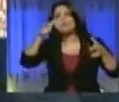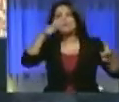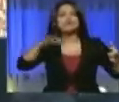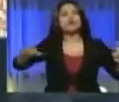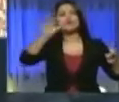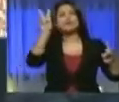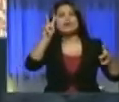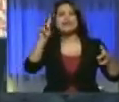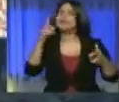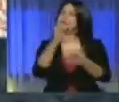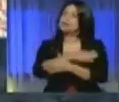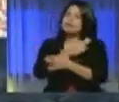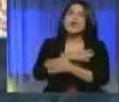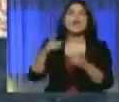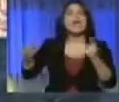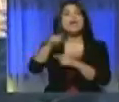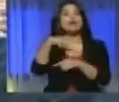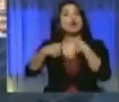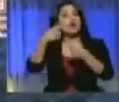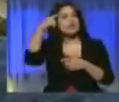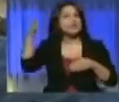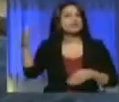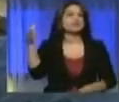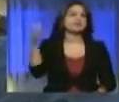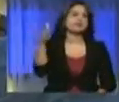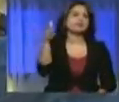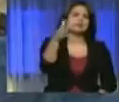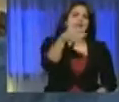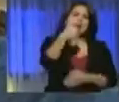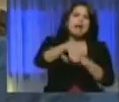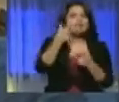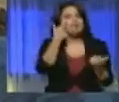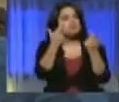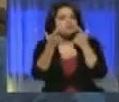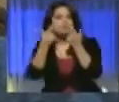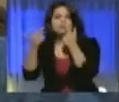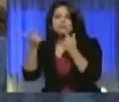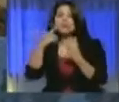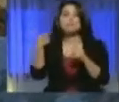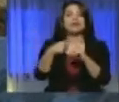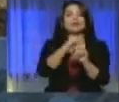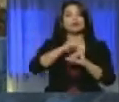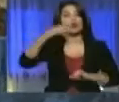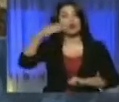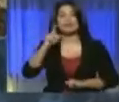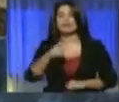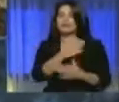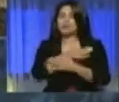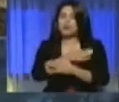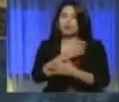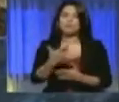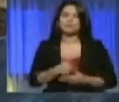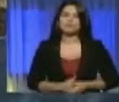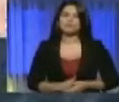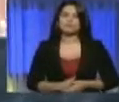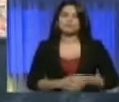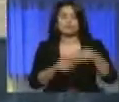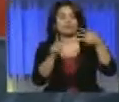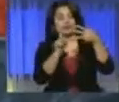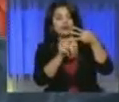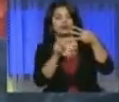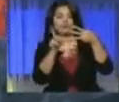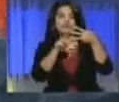los días en la calle, a los soldados de la patria y a todos los equipos de trabajo. Y fortalecimiento de los clan,